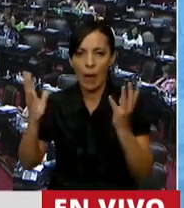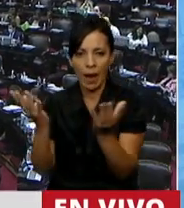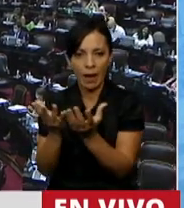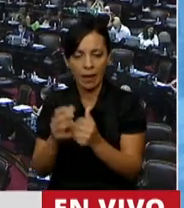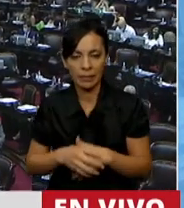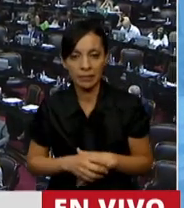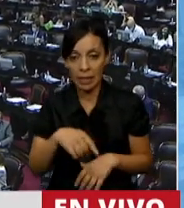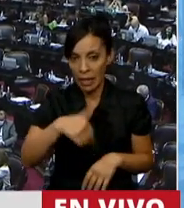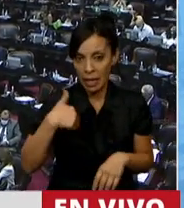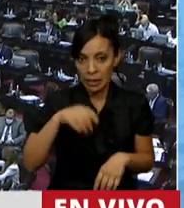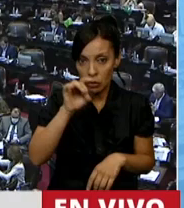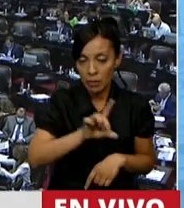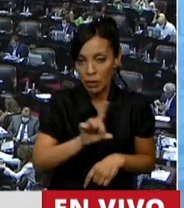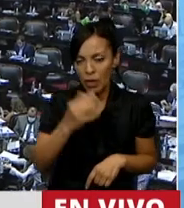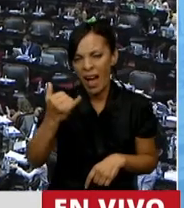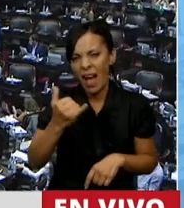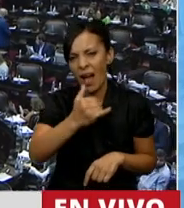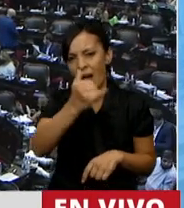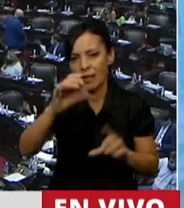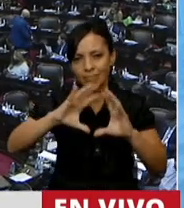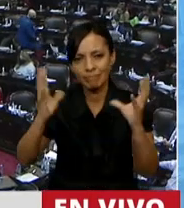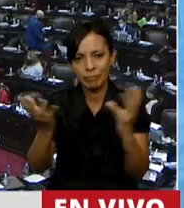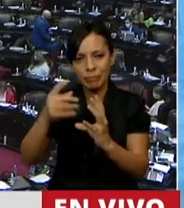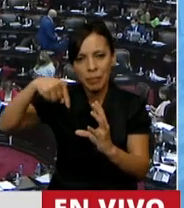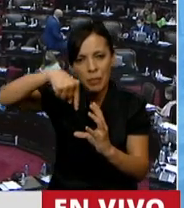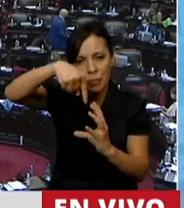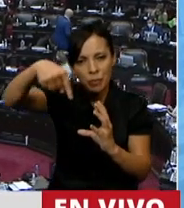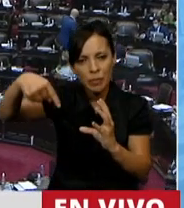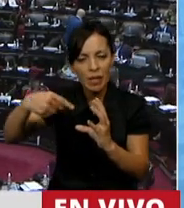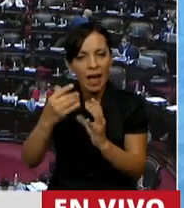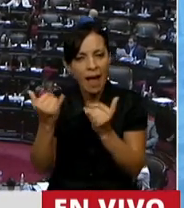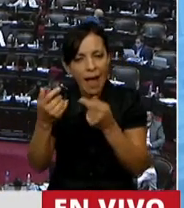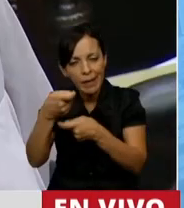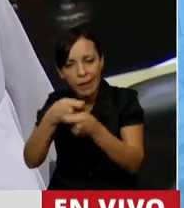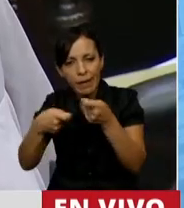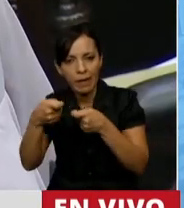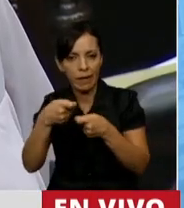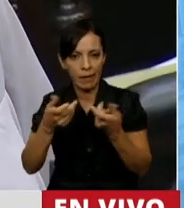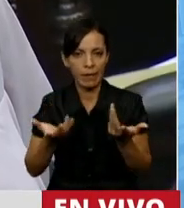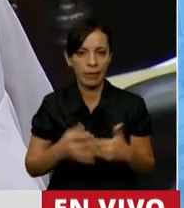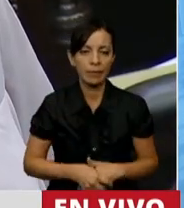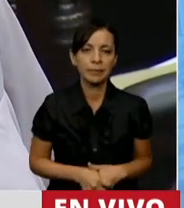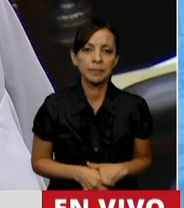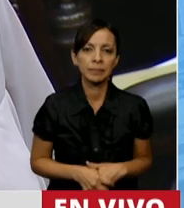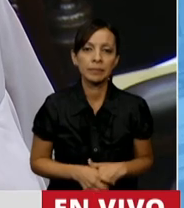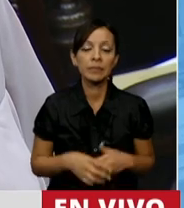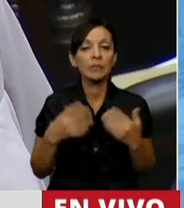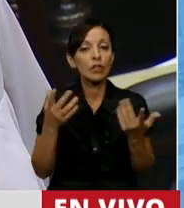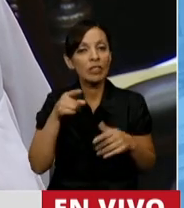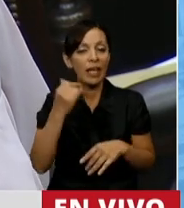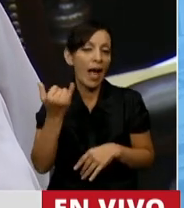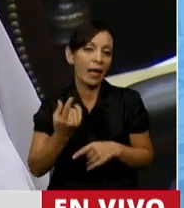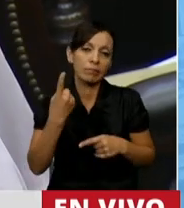nuestro país, sino que también en otras naciones del mundo, de Iberoamérica específicamente. Entonces, hay una